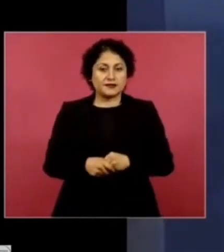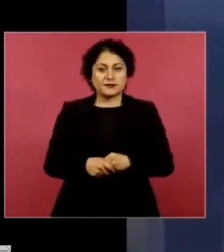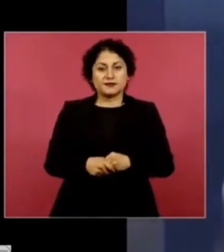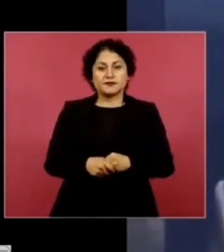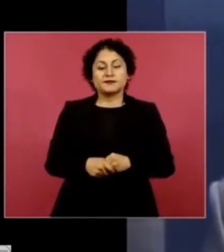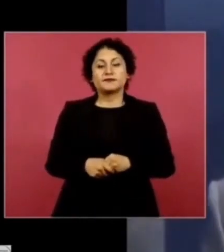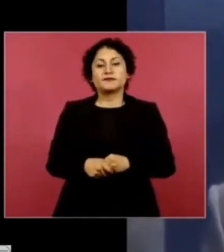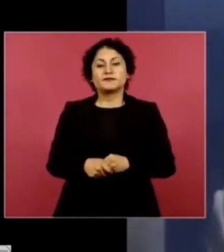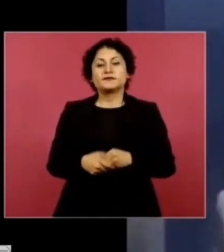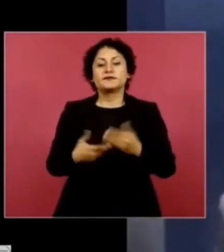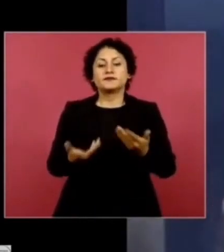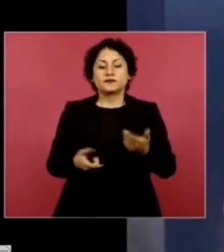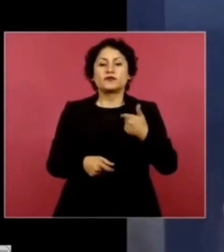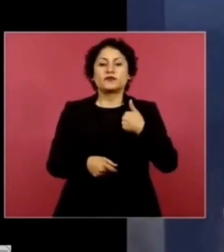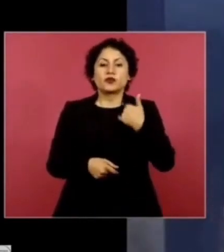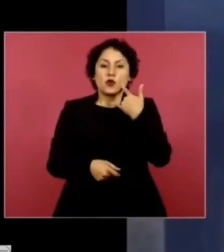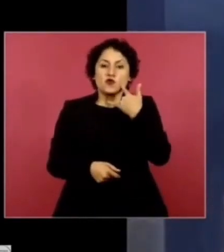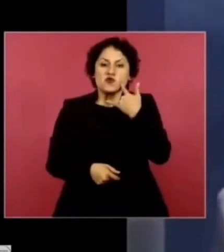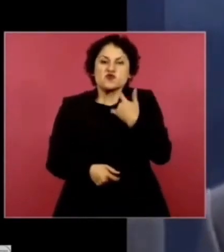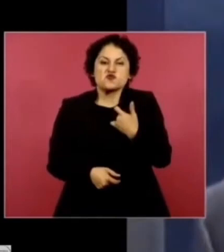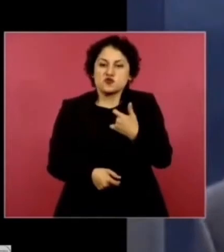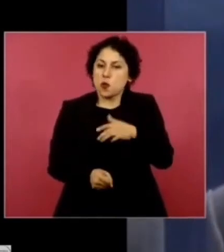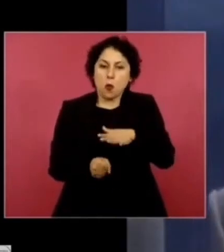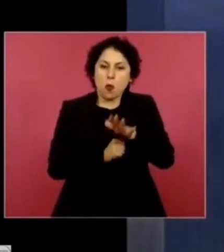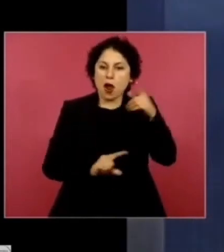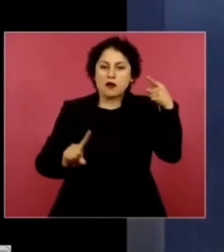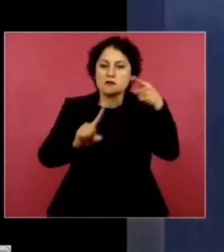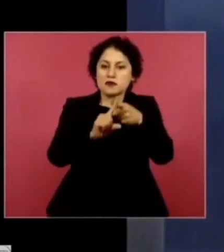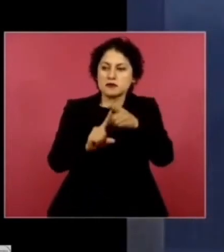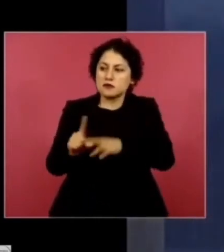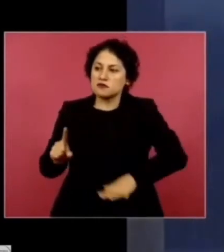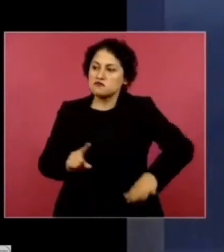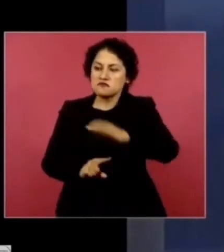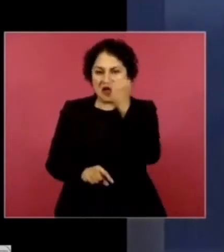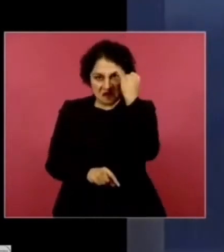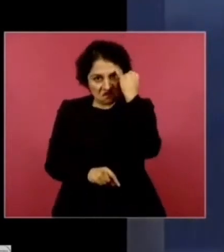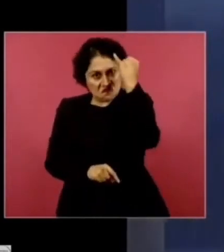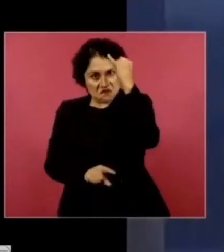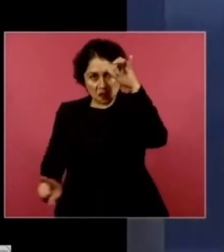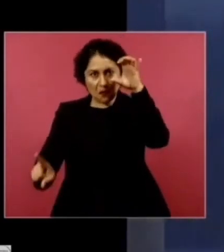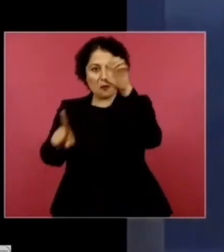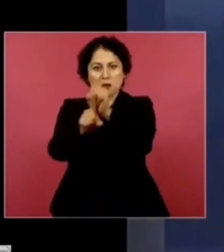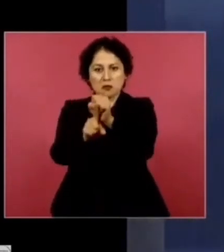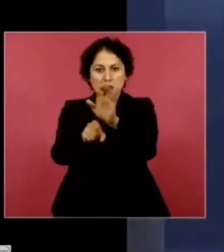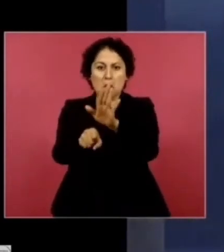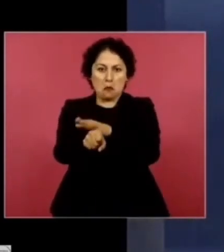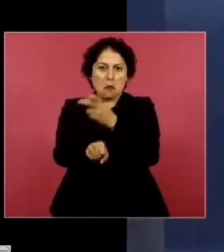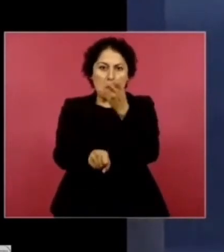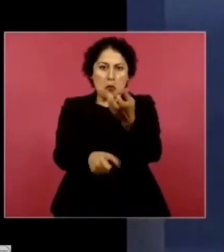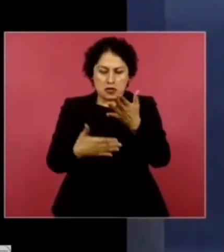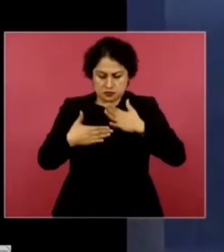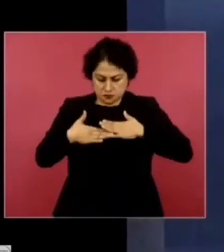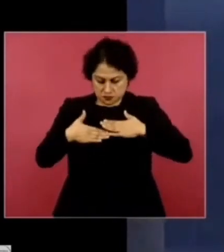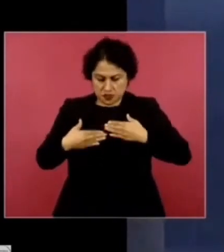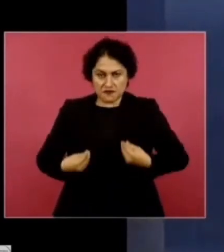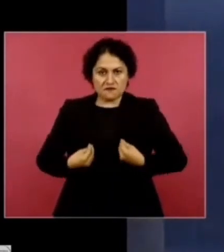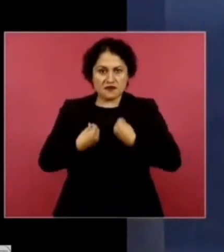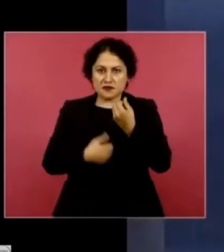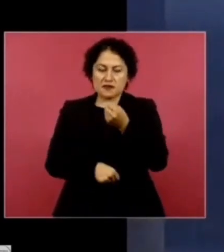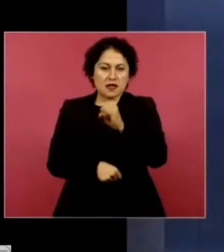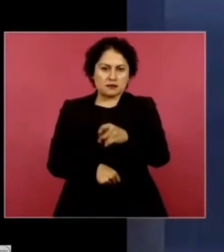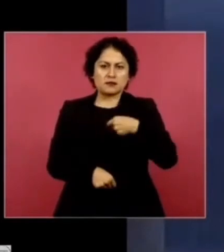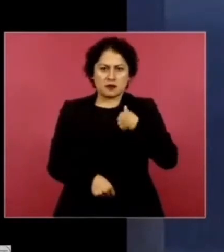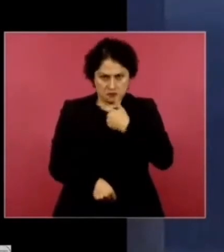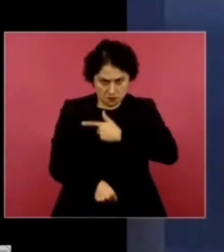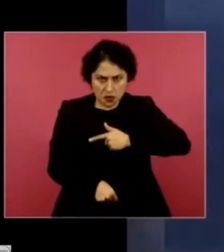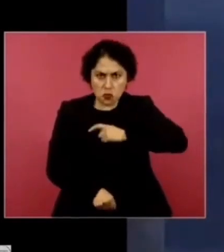lucho por principios y lucho por ideales. Y por eso soy de esta manera. Por eso me gusta defender mi manera de Sí. pensar y mi forma